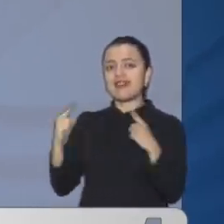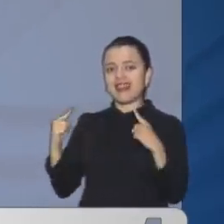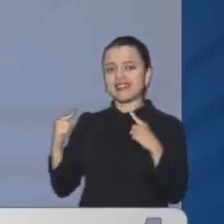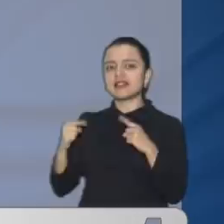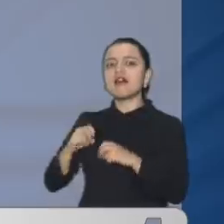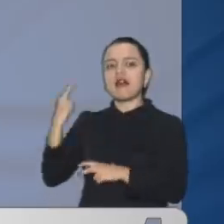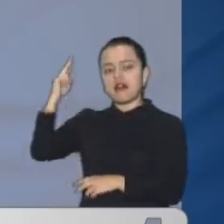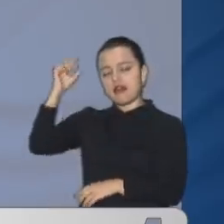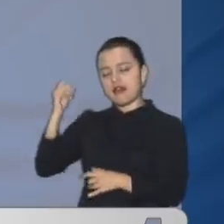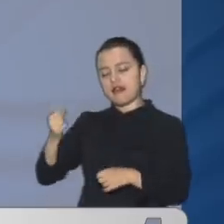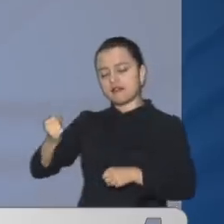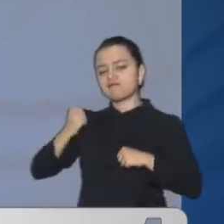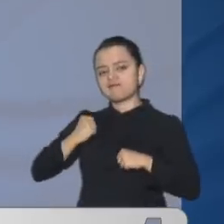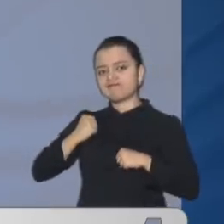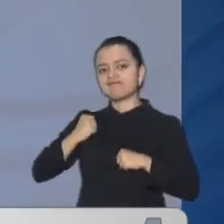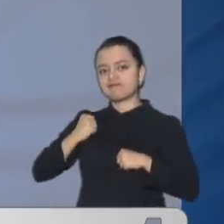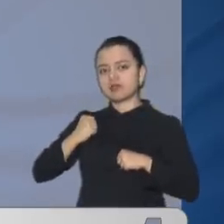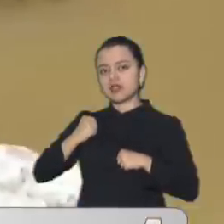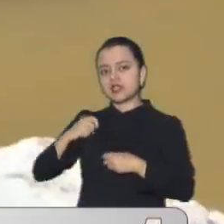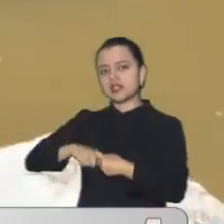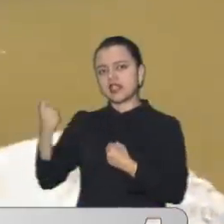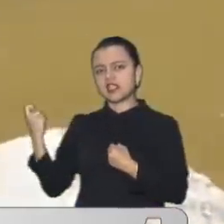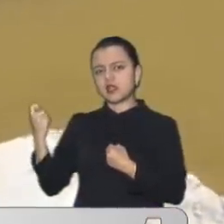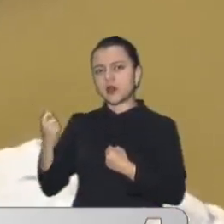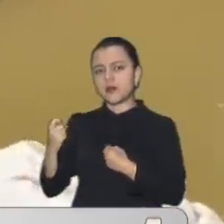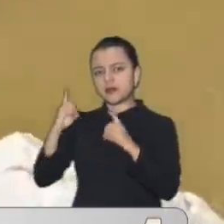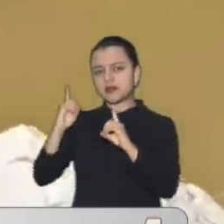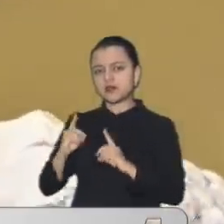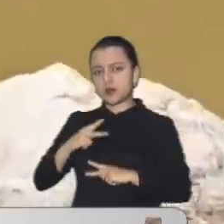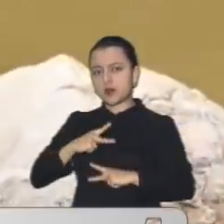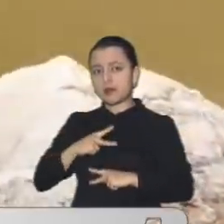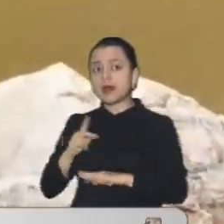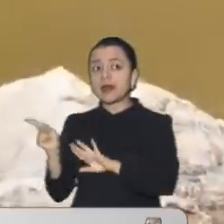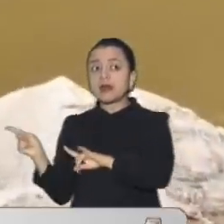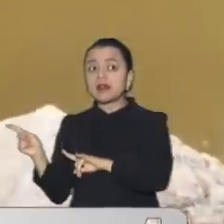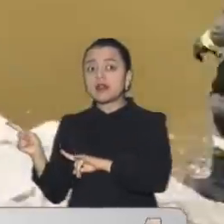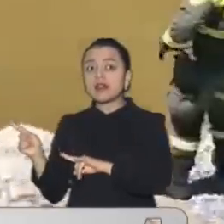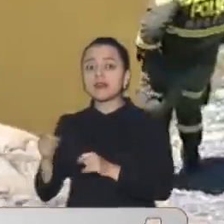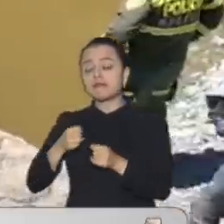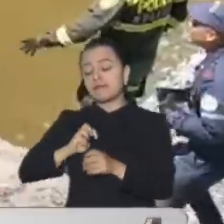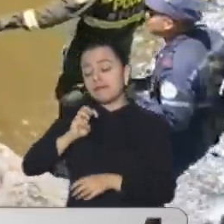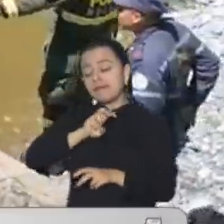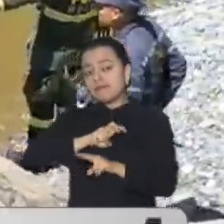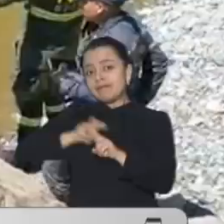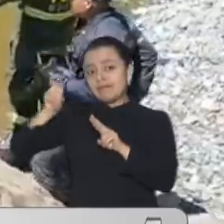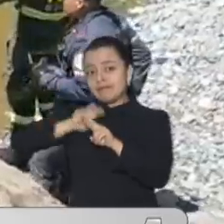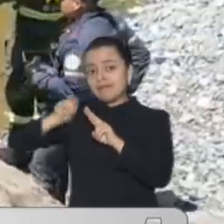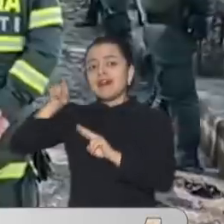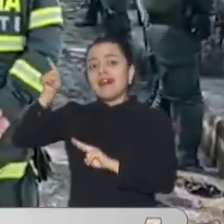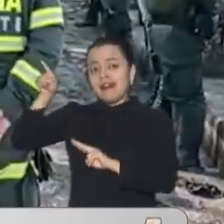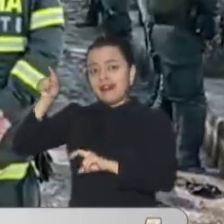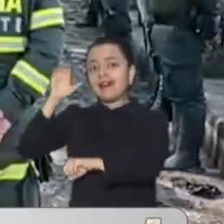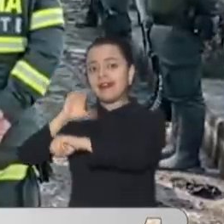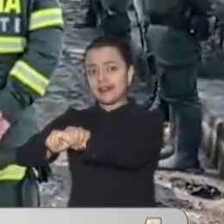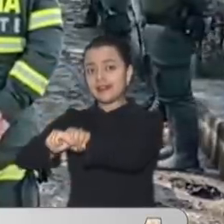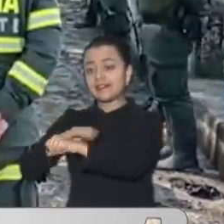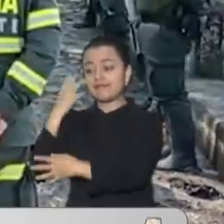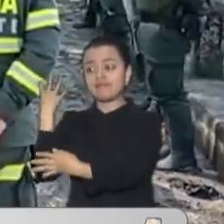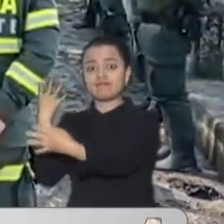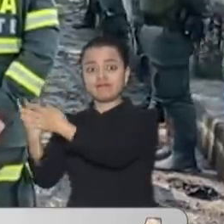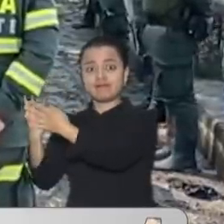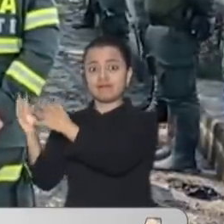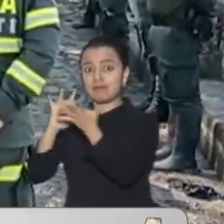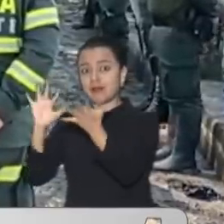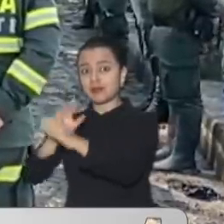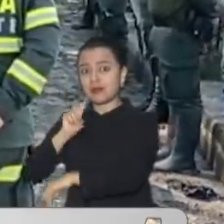Las autoridades lo capturaron en Abejorral, Antioquia, y fue enviado a la cárcel La Blanca de Manizales como medida preventiva. El hombre se expone a una pena que podría ir